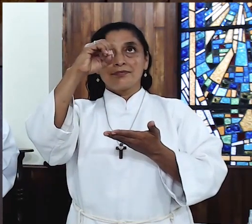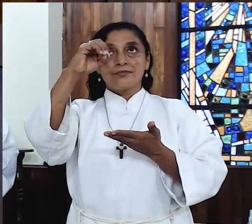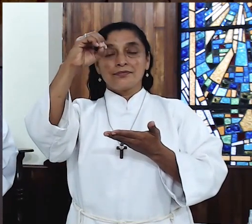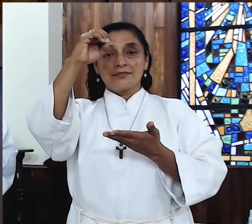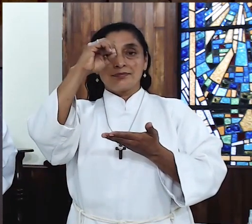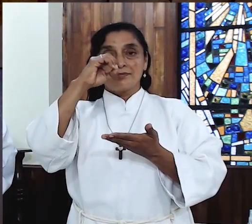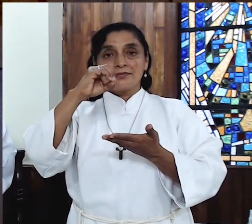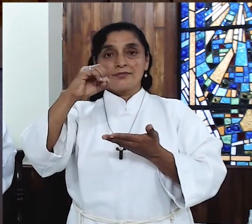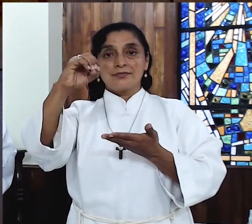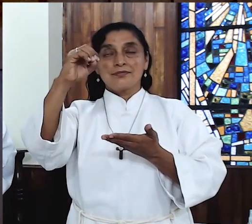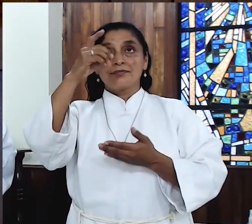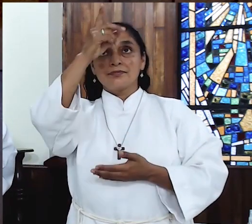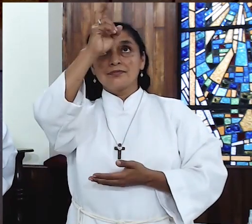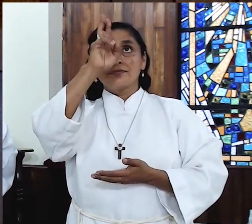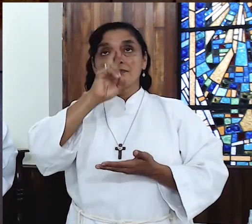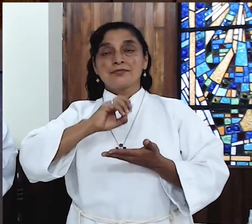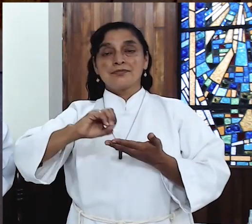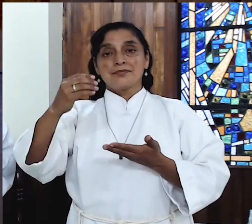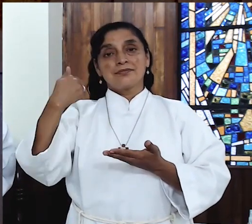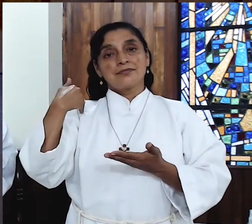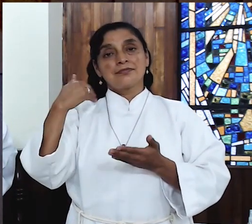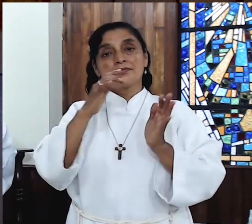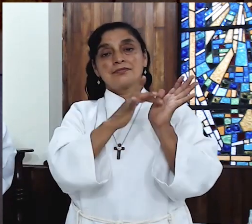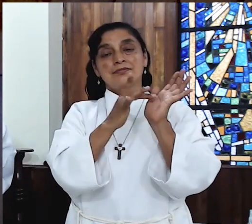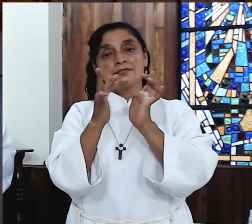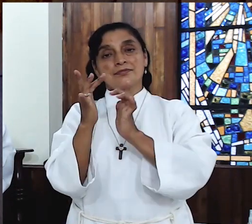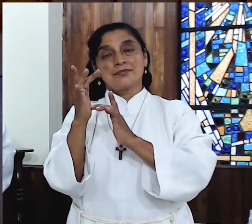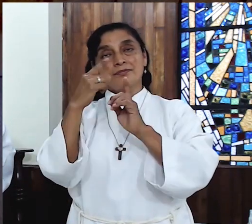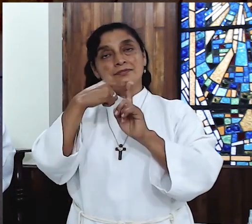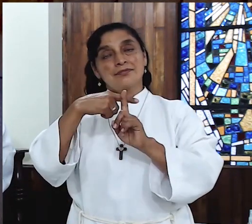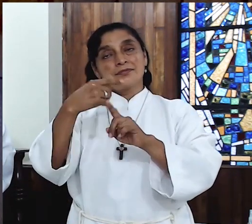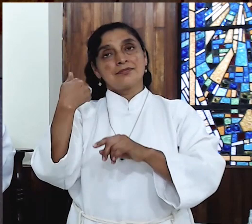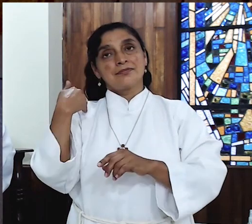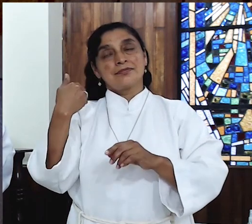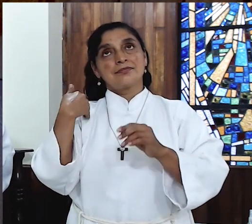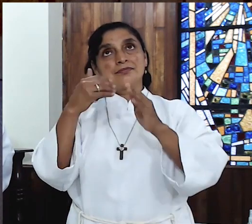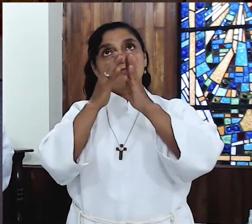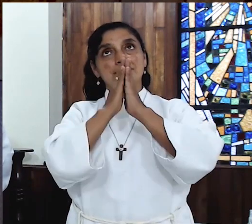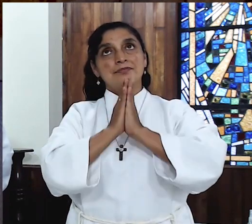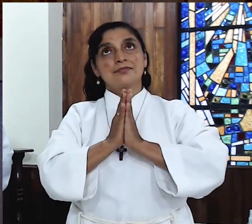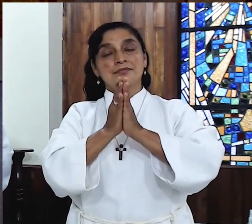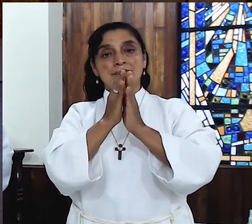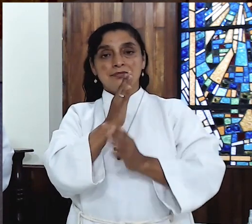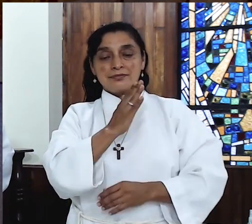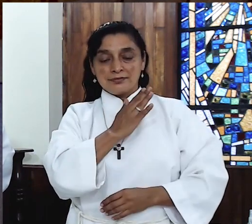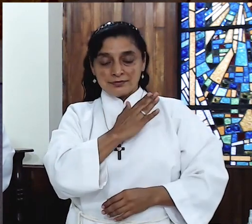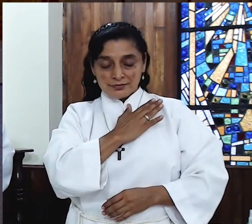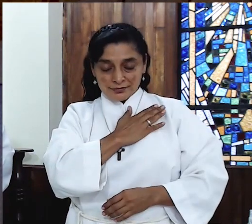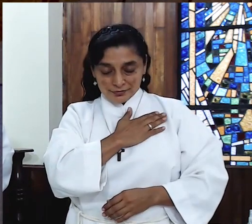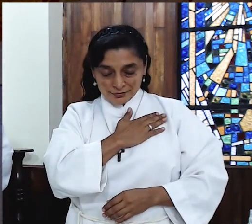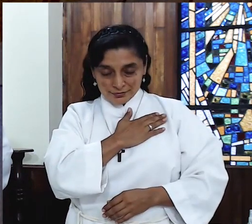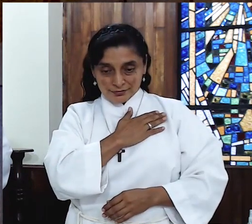nosotros. Señor Jesucristo, ten